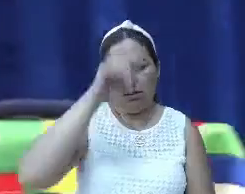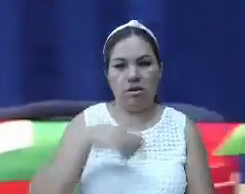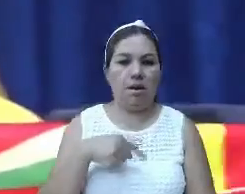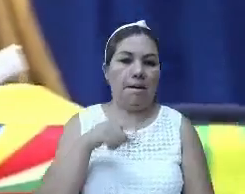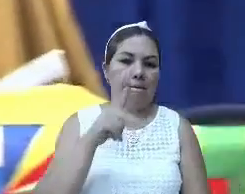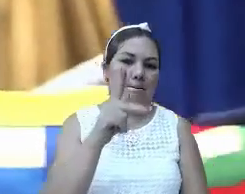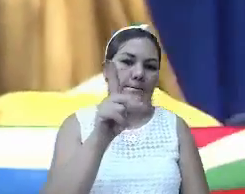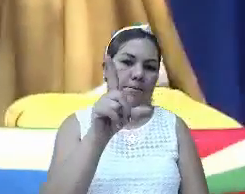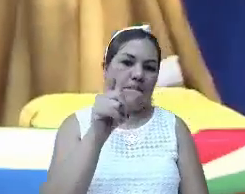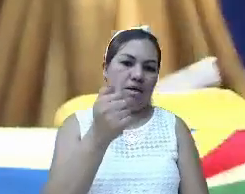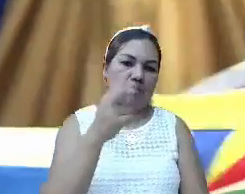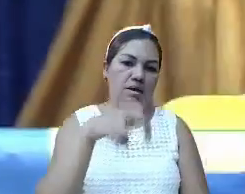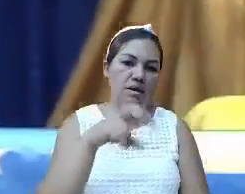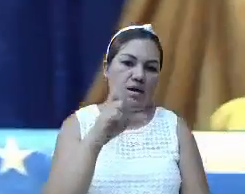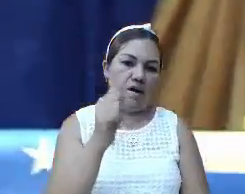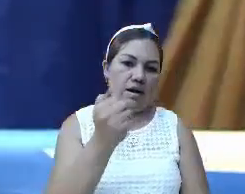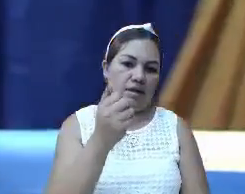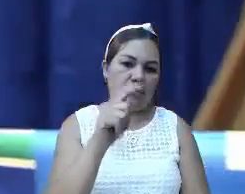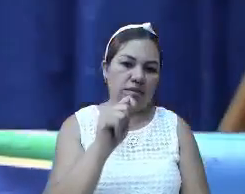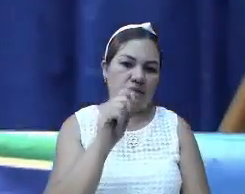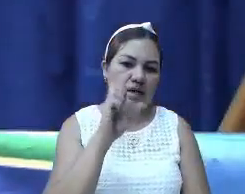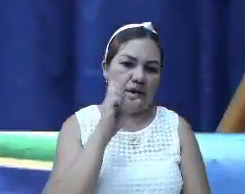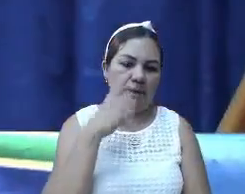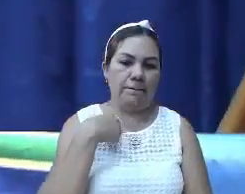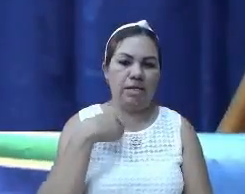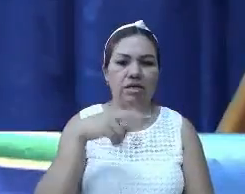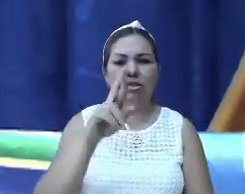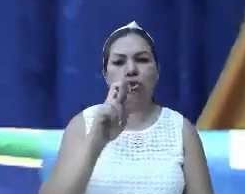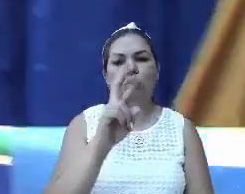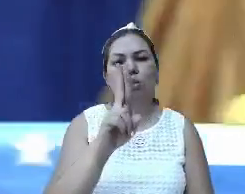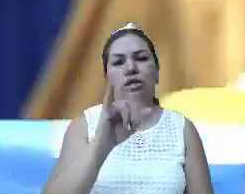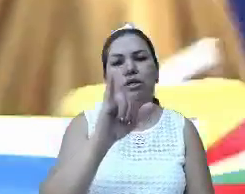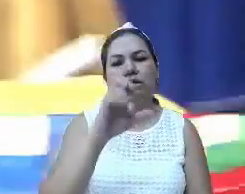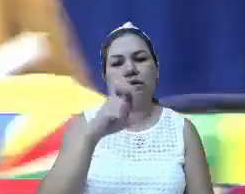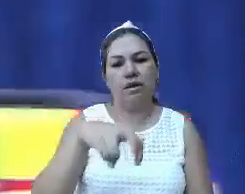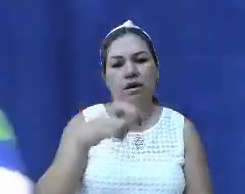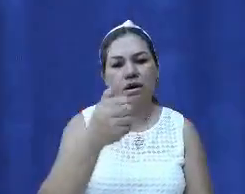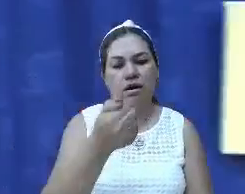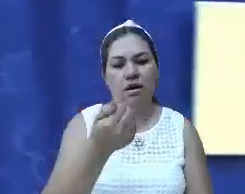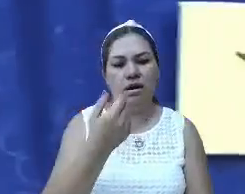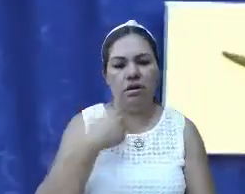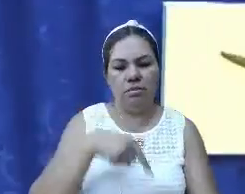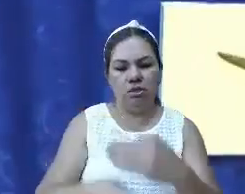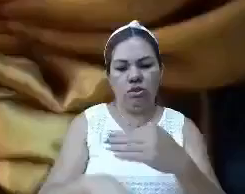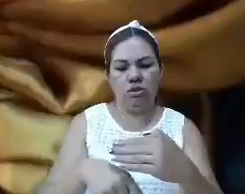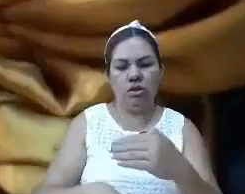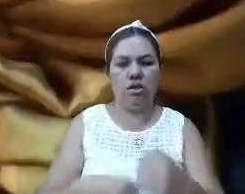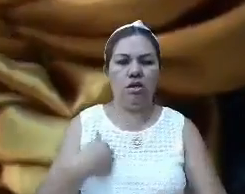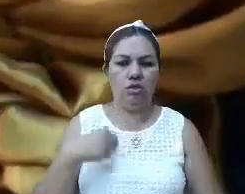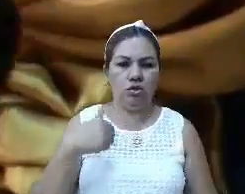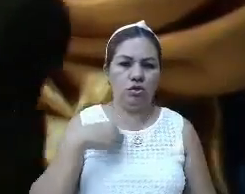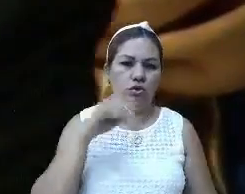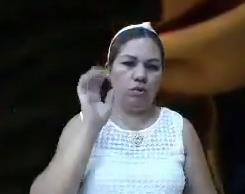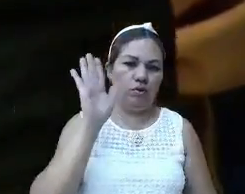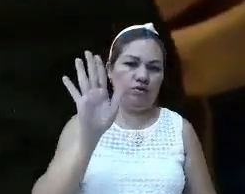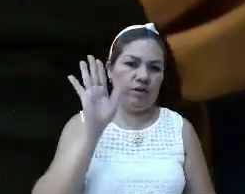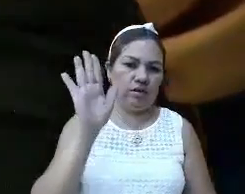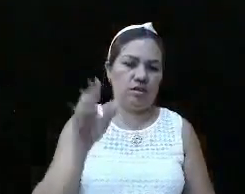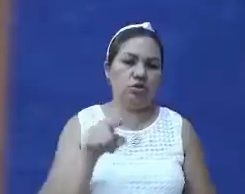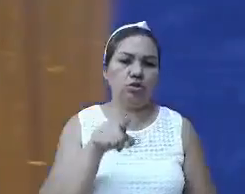planeaste mi ruina, planeaste hundirme, pero yo te profetizo tu ruina y tu hundimiento a ti.